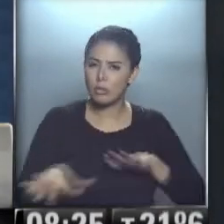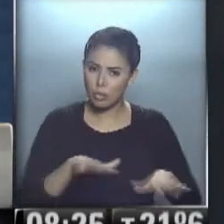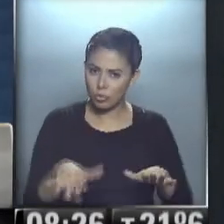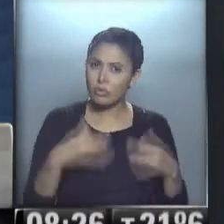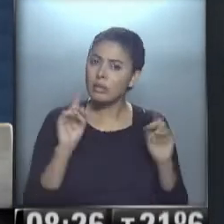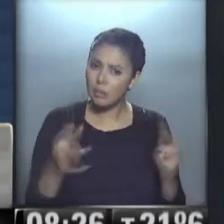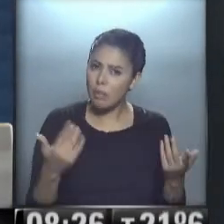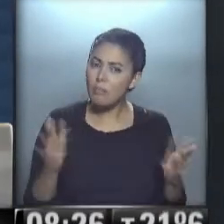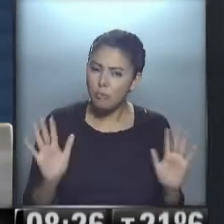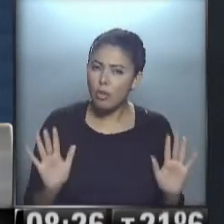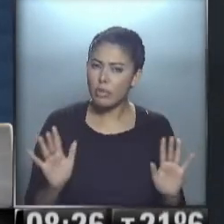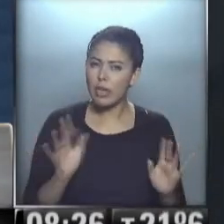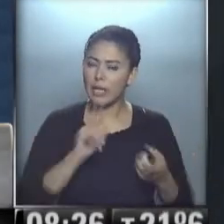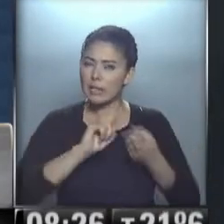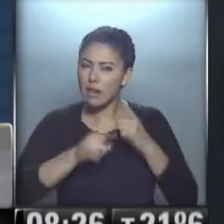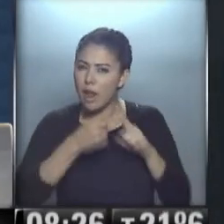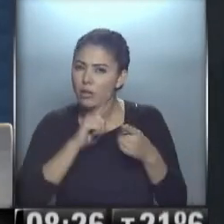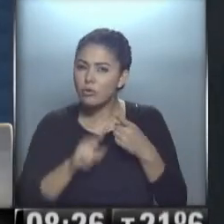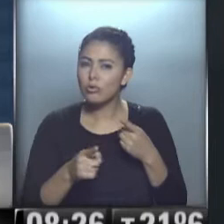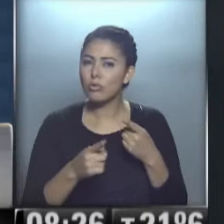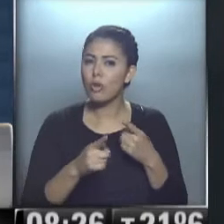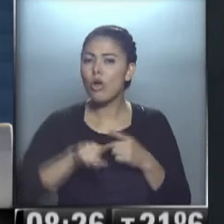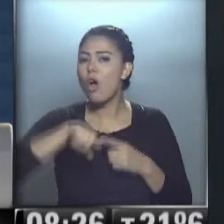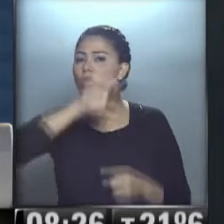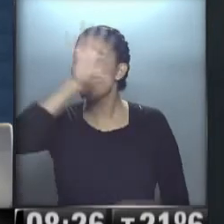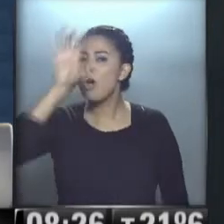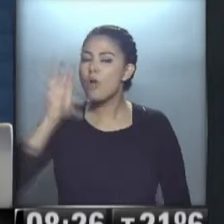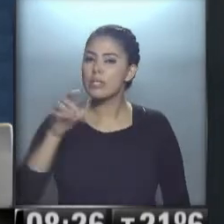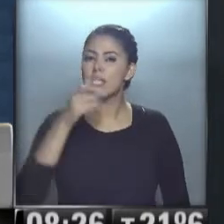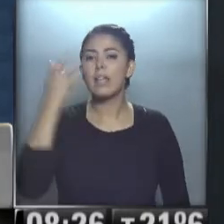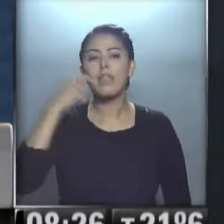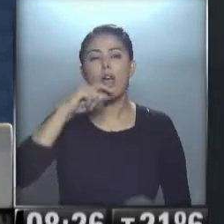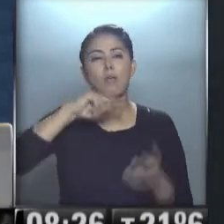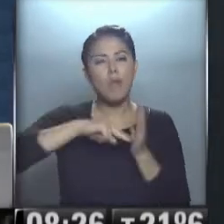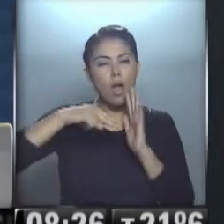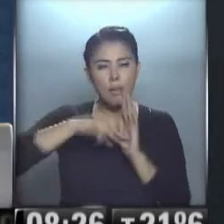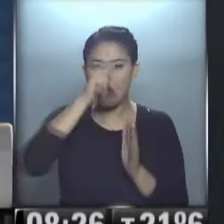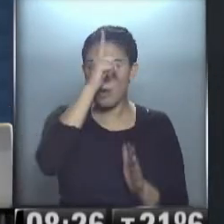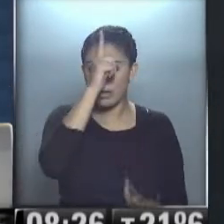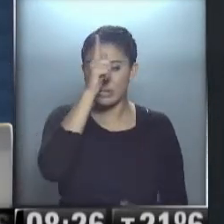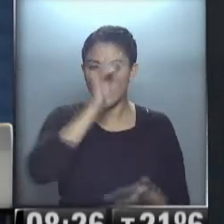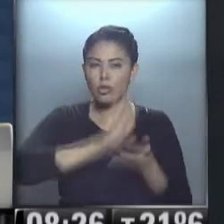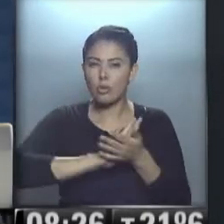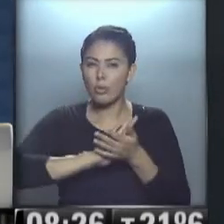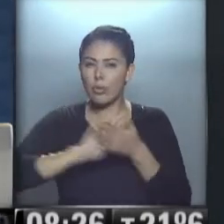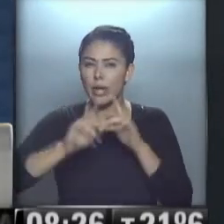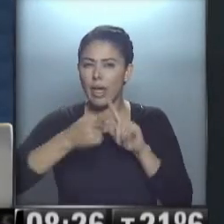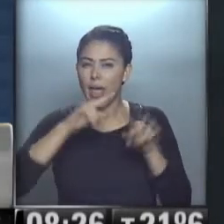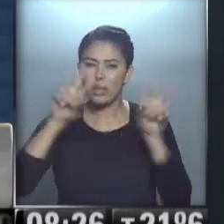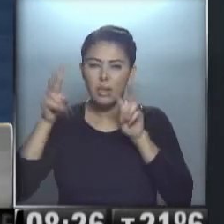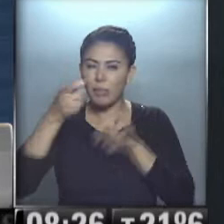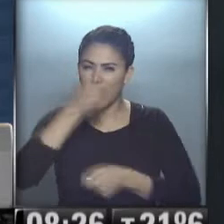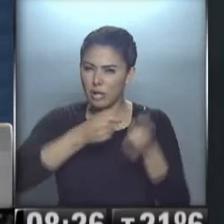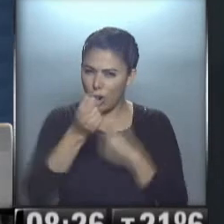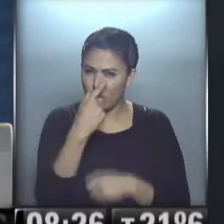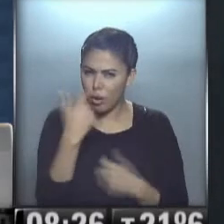podrían vincularse en algunas provincias que han tenido problemas policiales en relación con el narcotráfico. Y